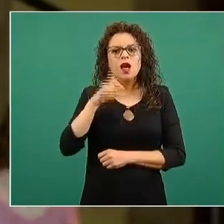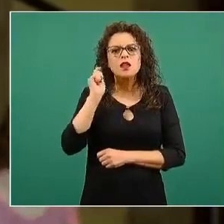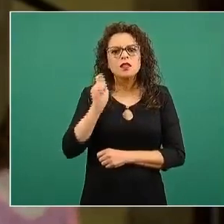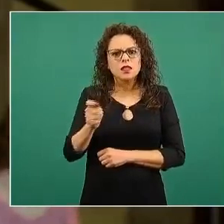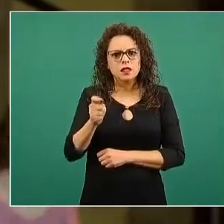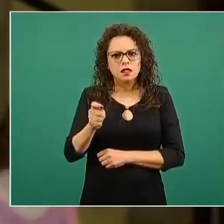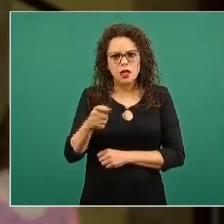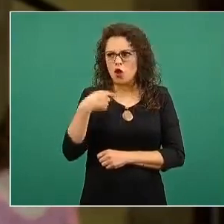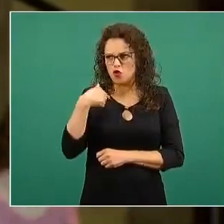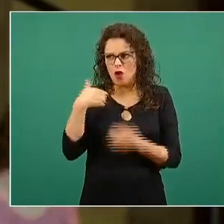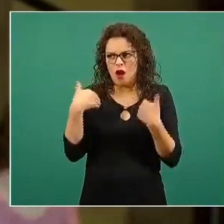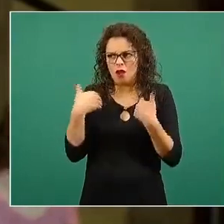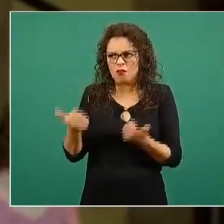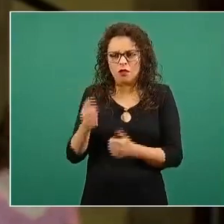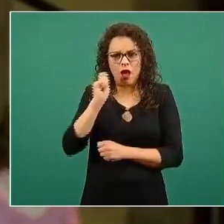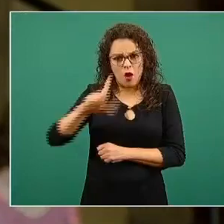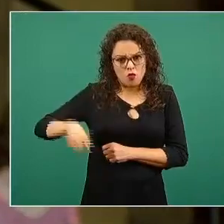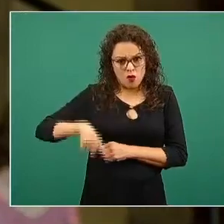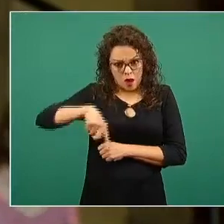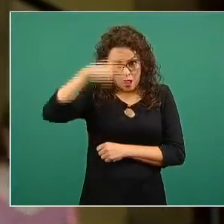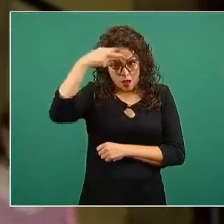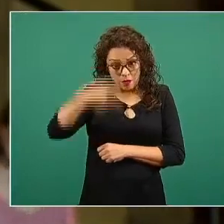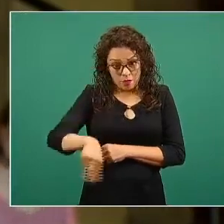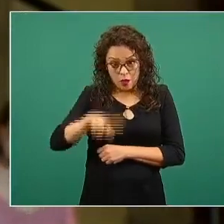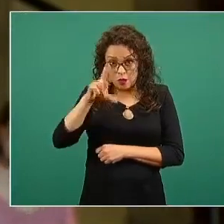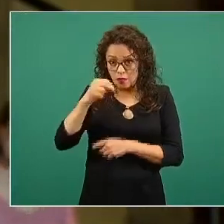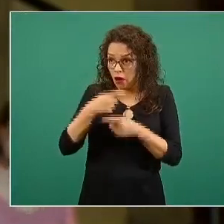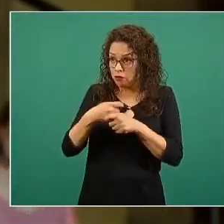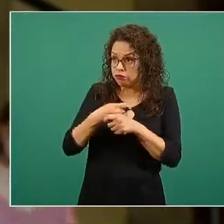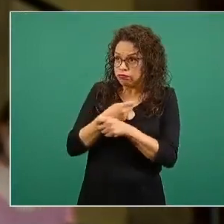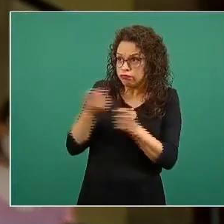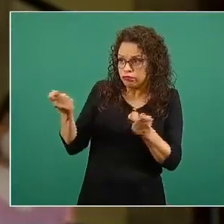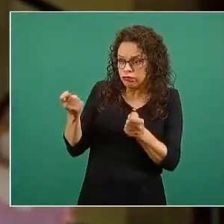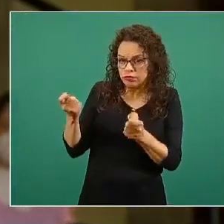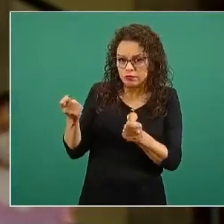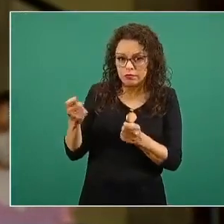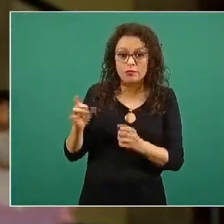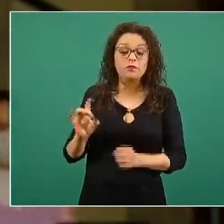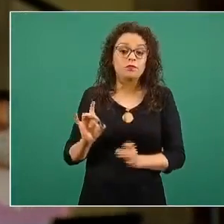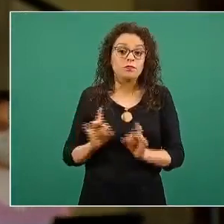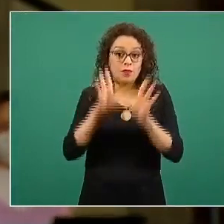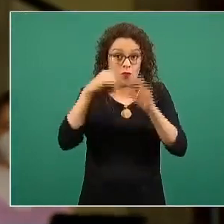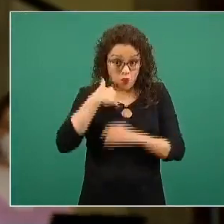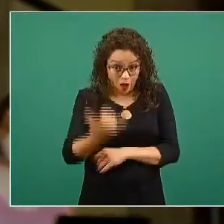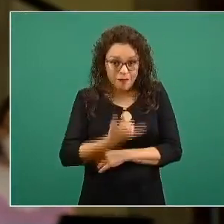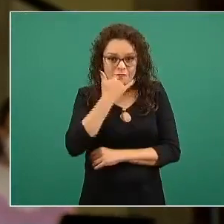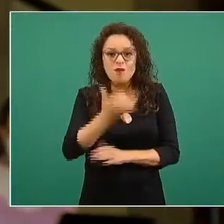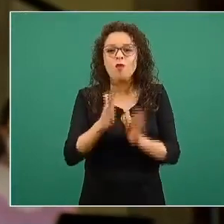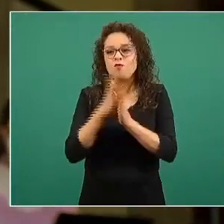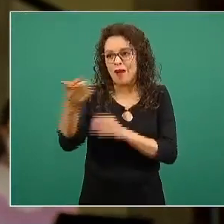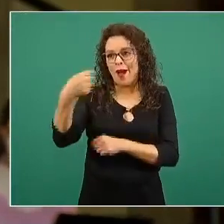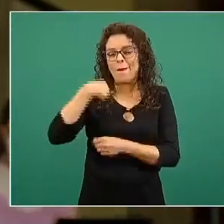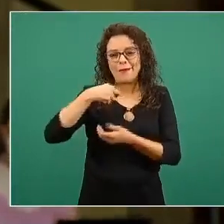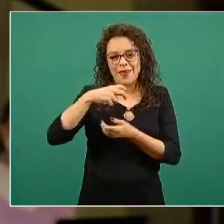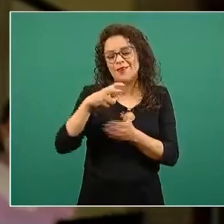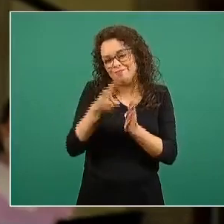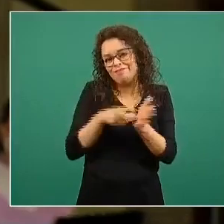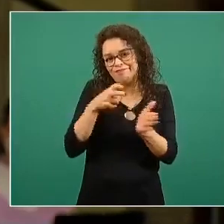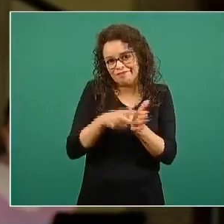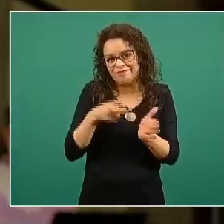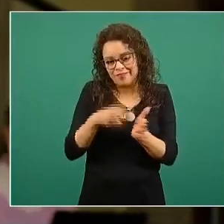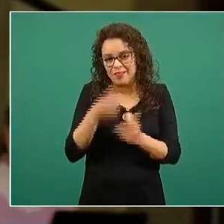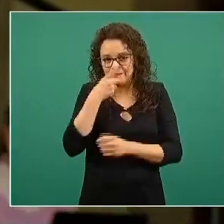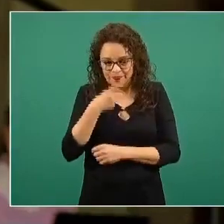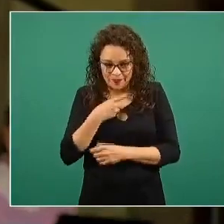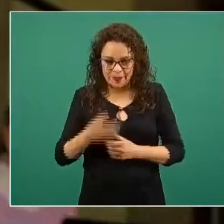proveer directamente por el gobierno mexicano. Me corrige si estoy equivocada. También, pues,